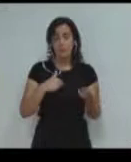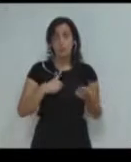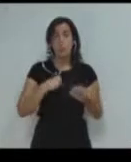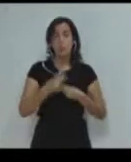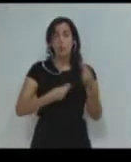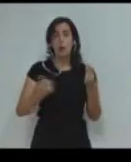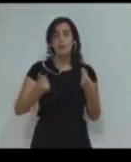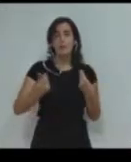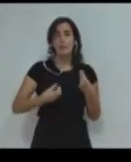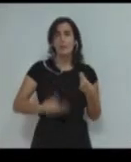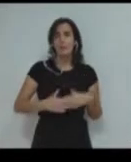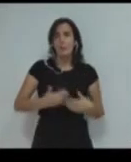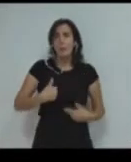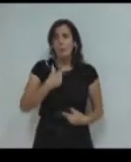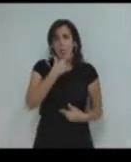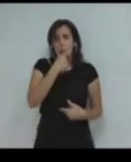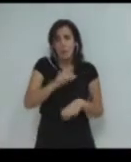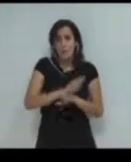muy simple, pero